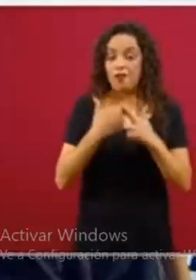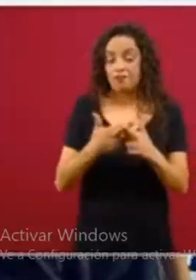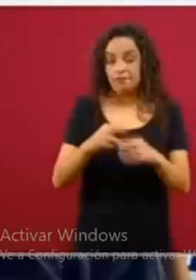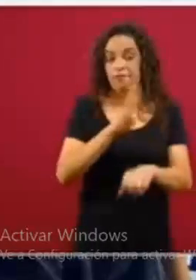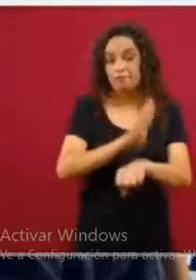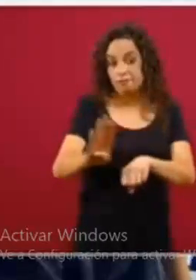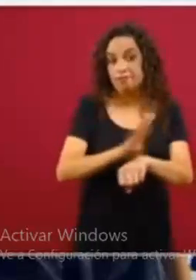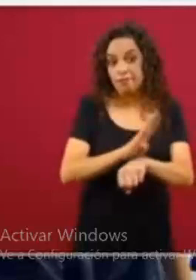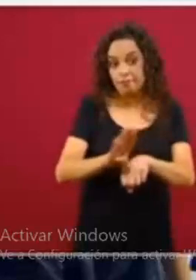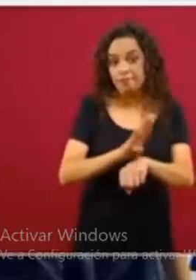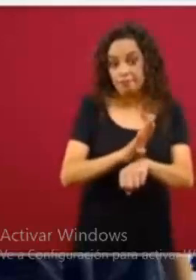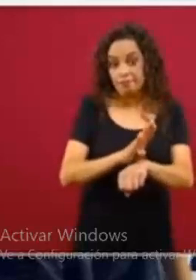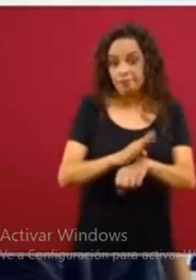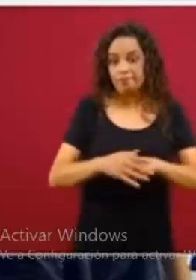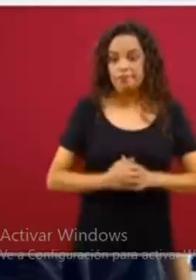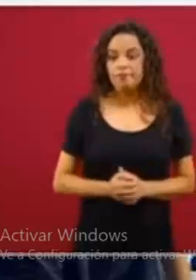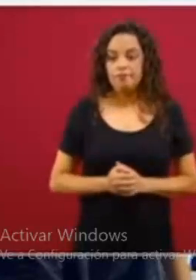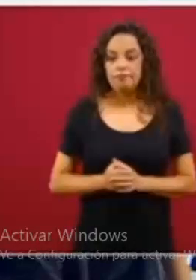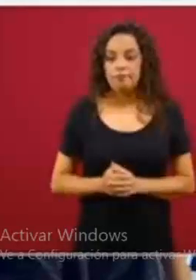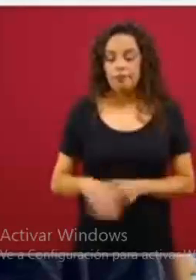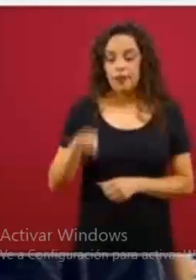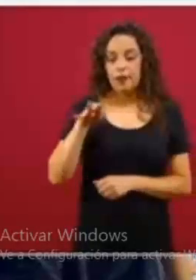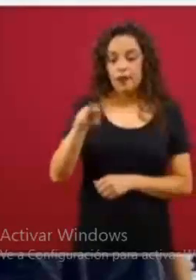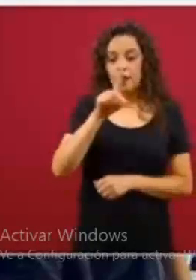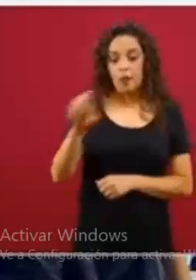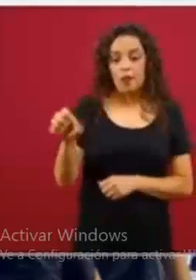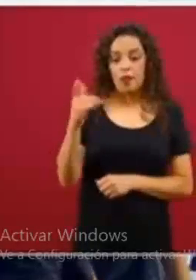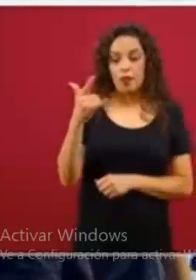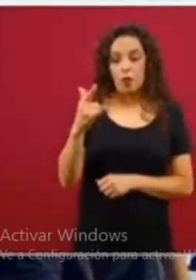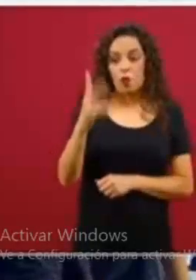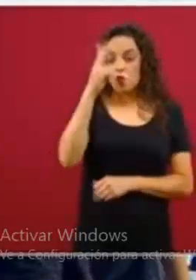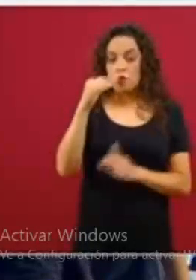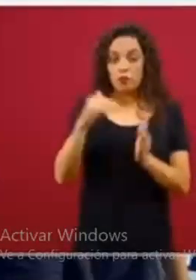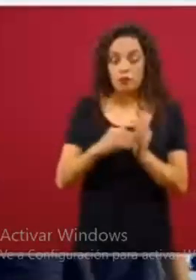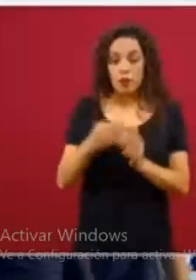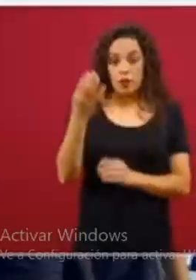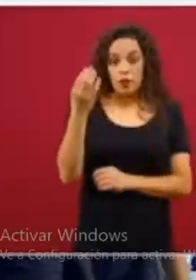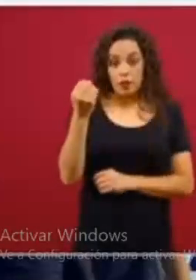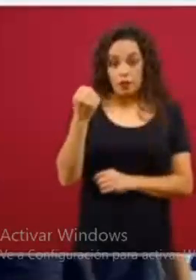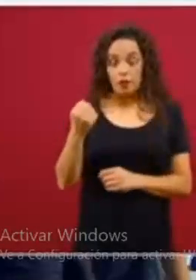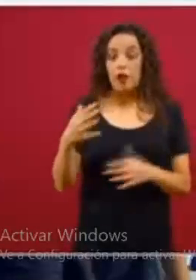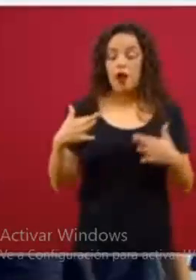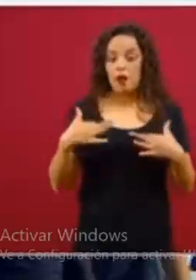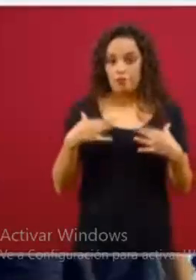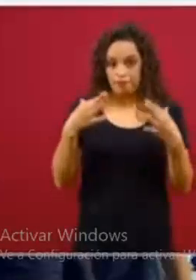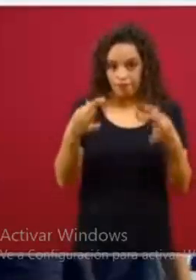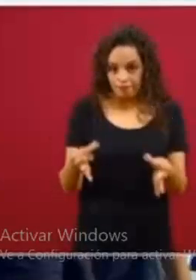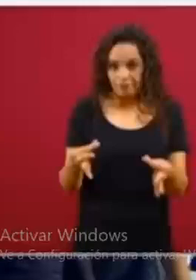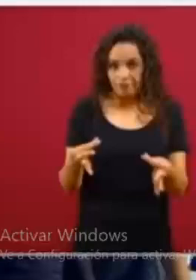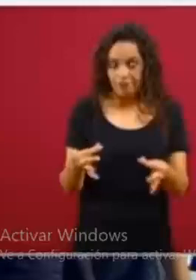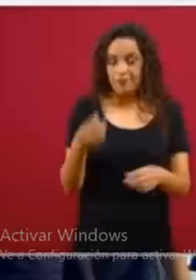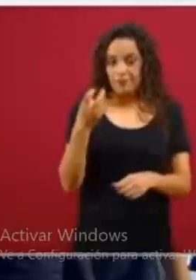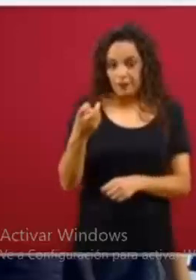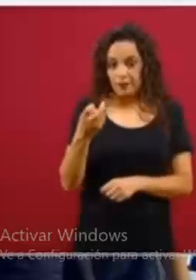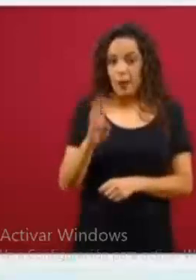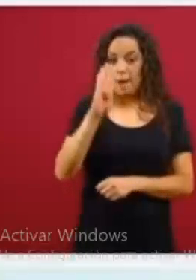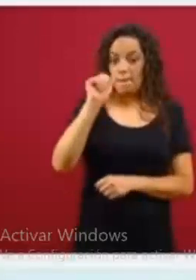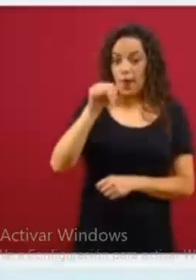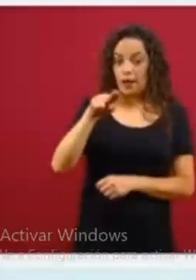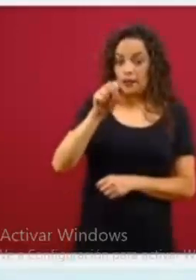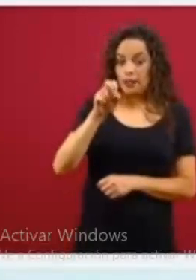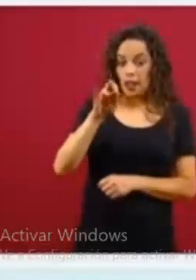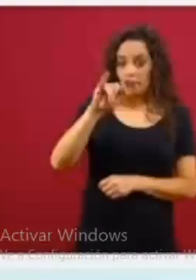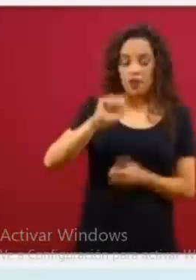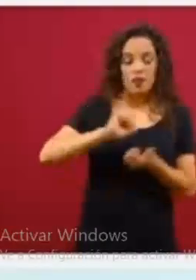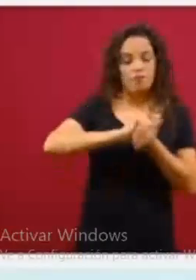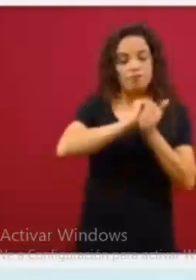Bienestar acaba de cumplir un año de creación, el 19 de julio de 2019, es cuando el anterior Banco Bansefi dio vida ya a